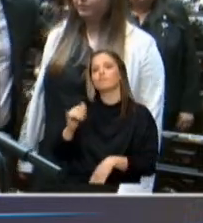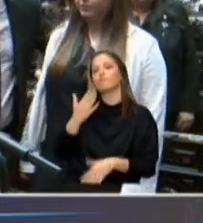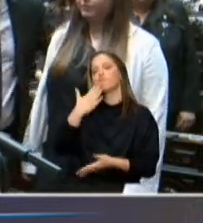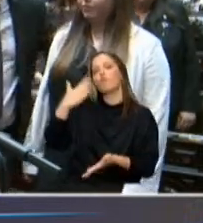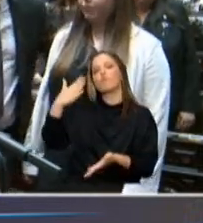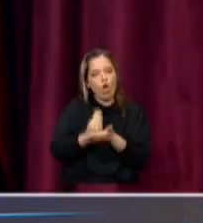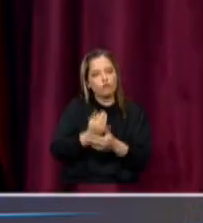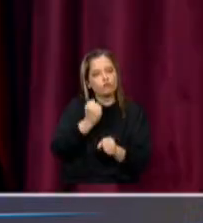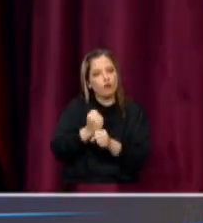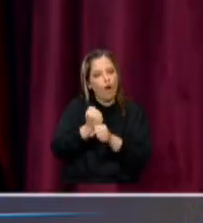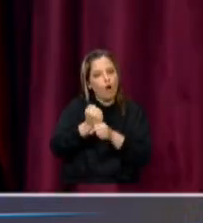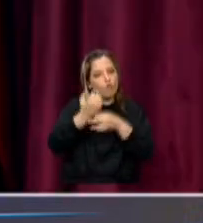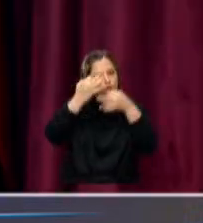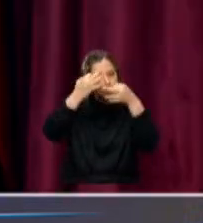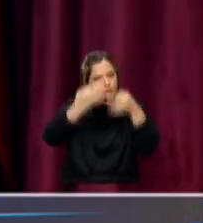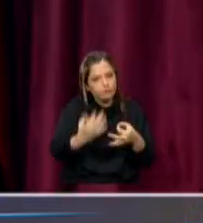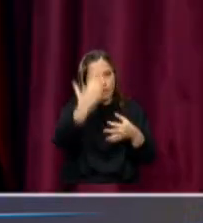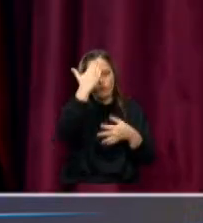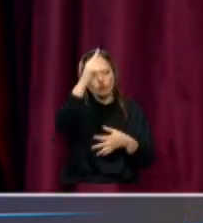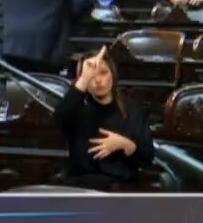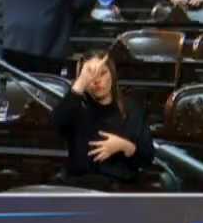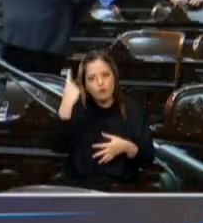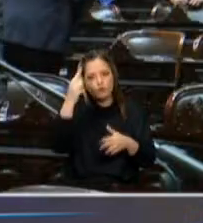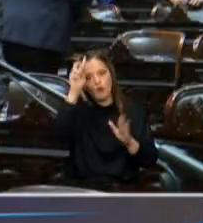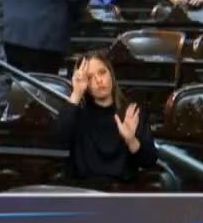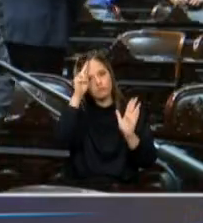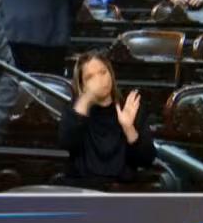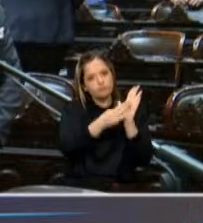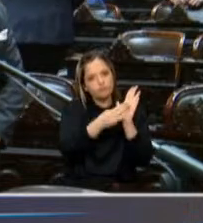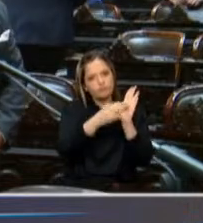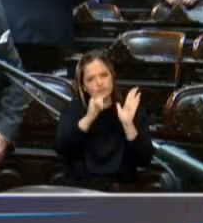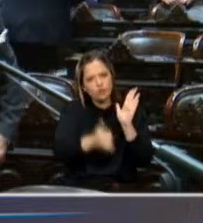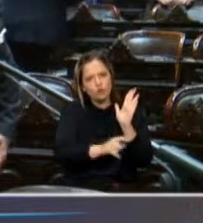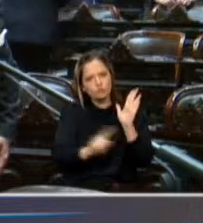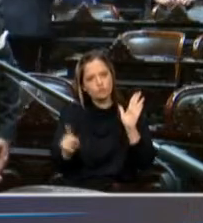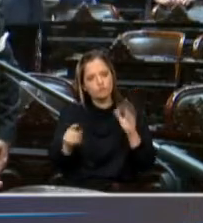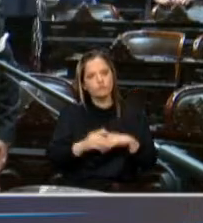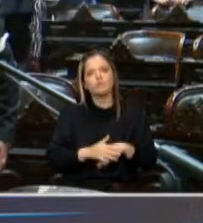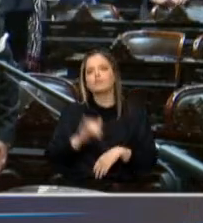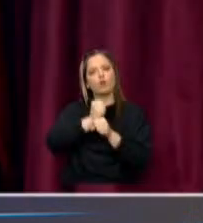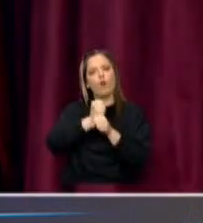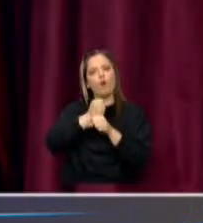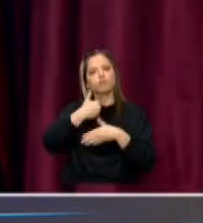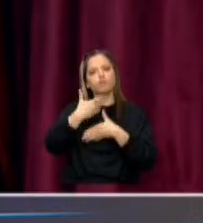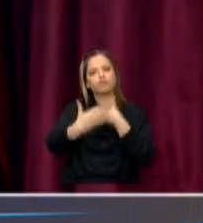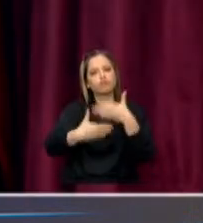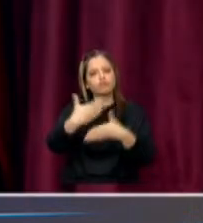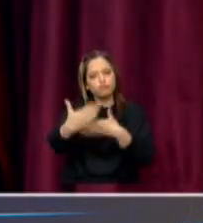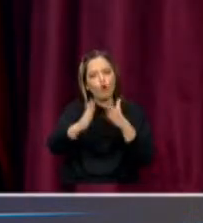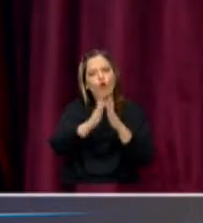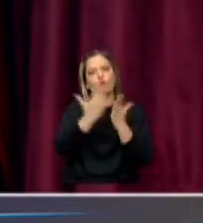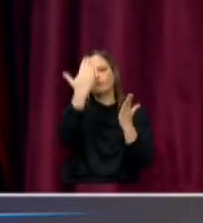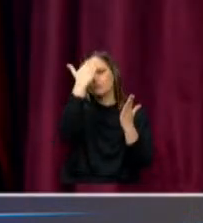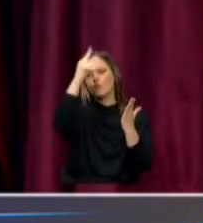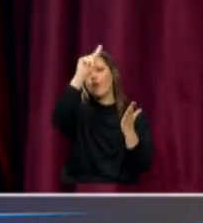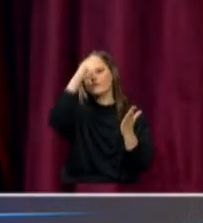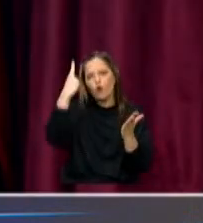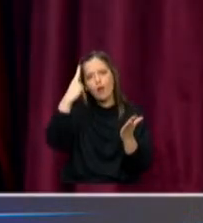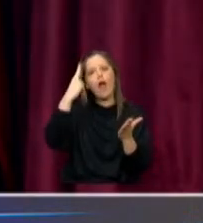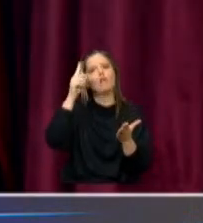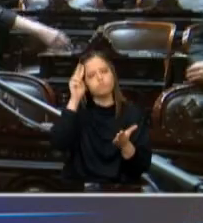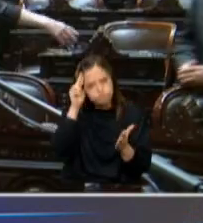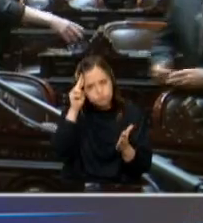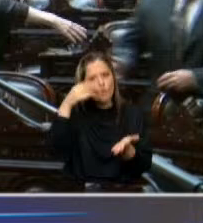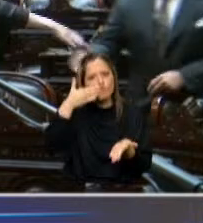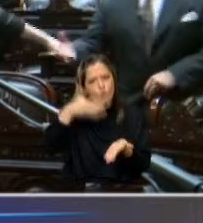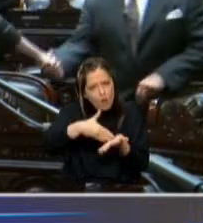PASO, recordemos que uno de esos llevó incluso el respaldo de los gobernadores del Norte Grande, hasta otros proyectos que también lo que buscan es